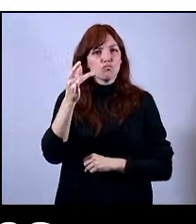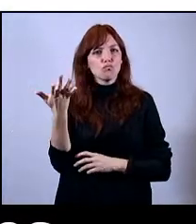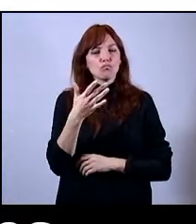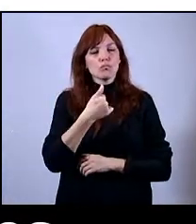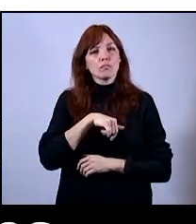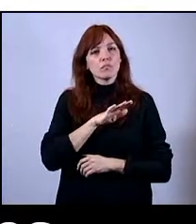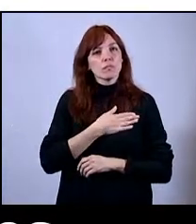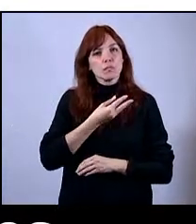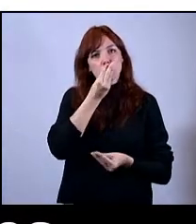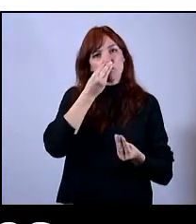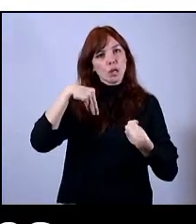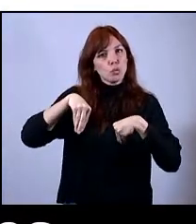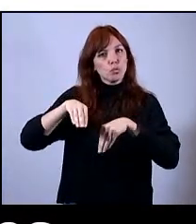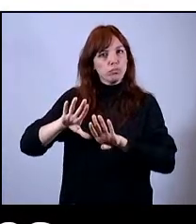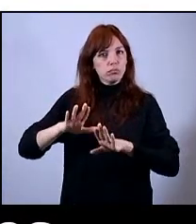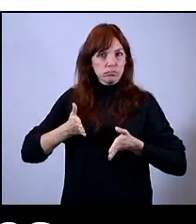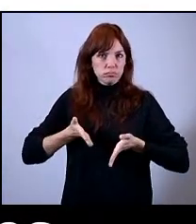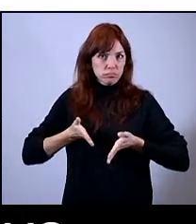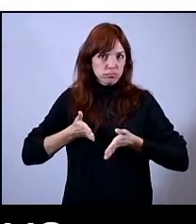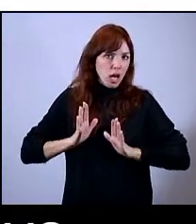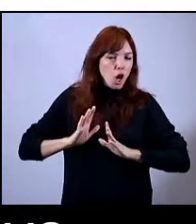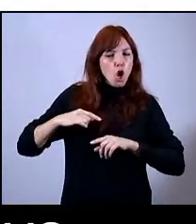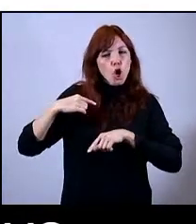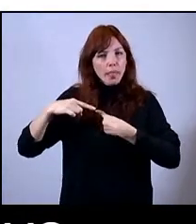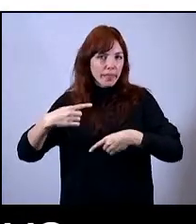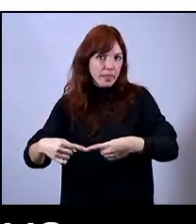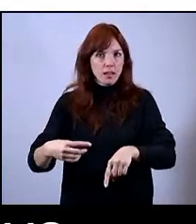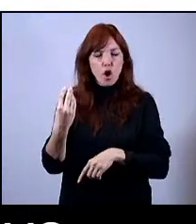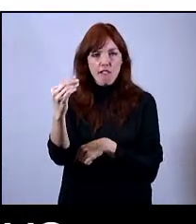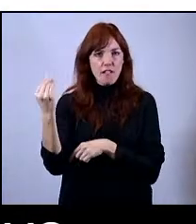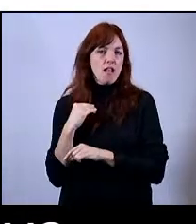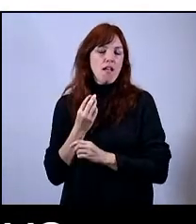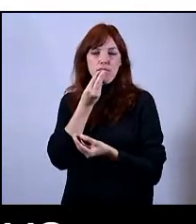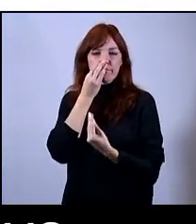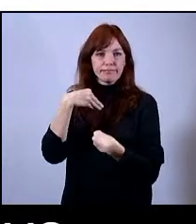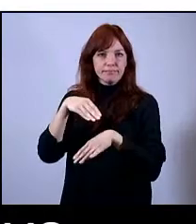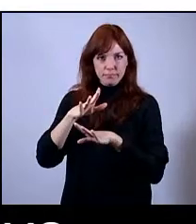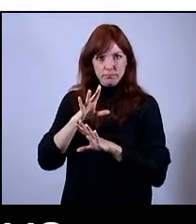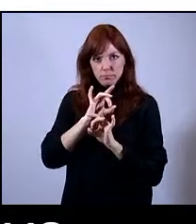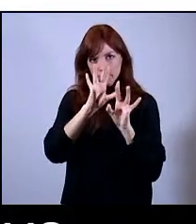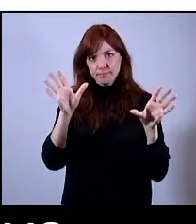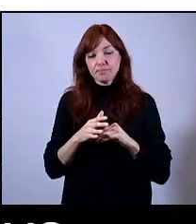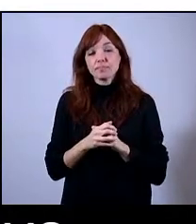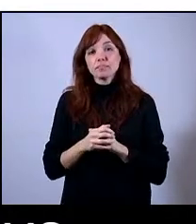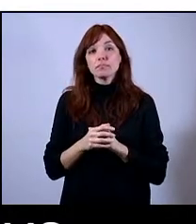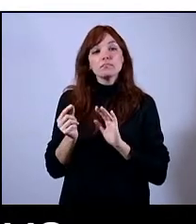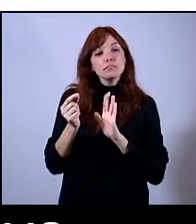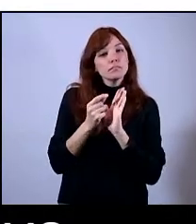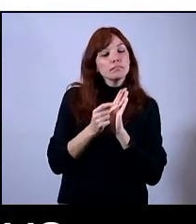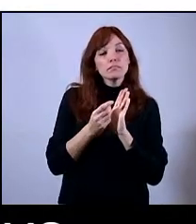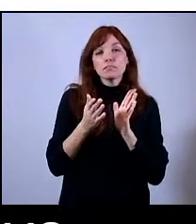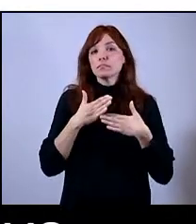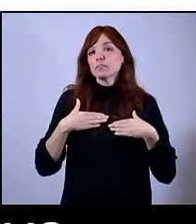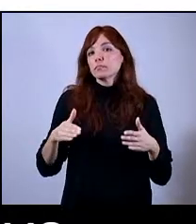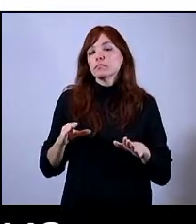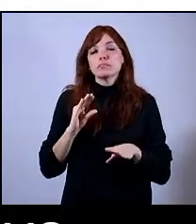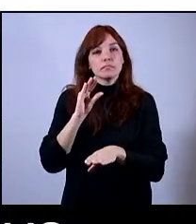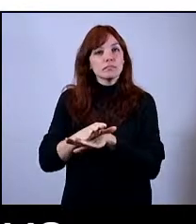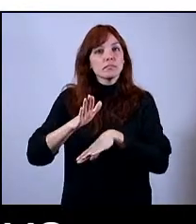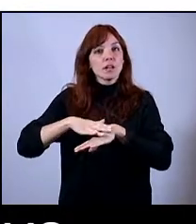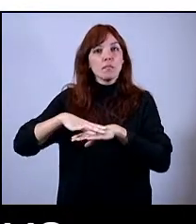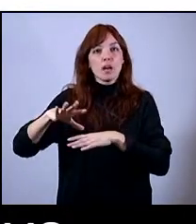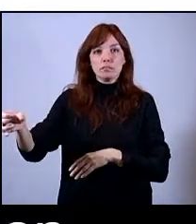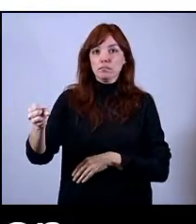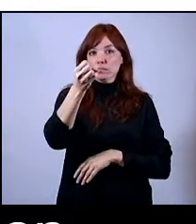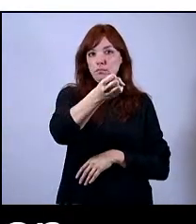relevo generacional, con esas medidas y con las ayudas, con cualquier medida y con las ayudas a la incorporación